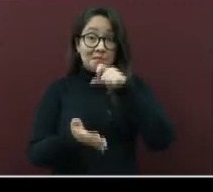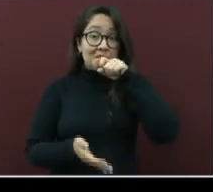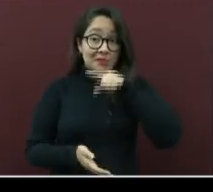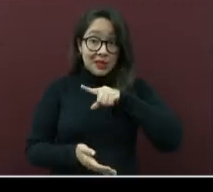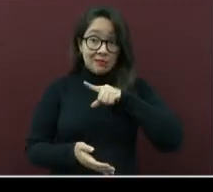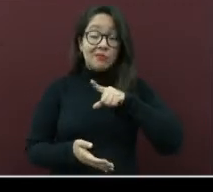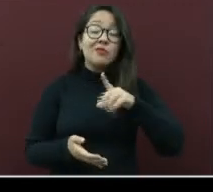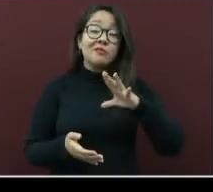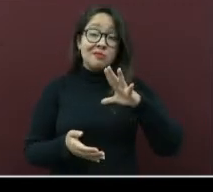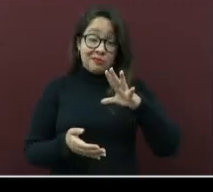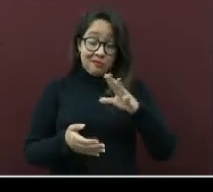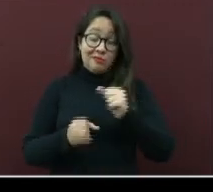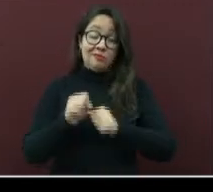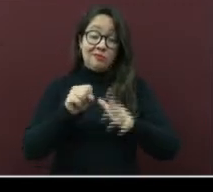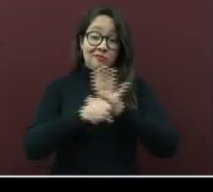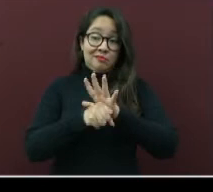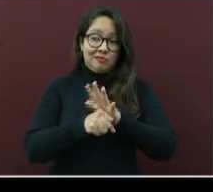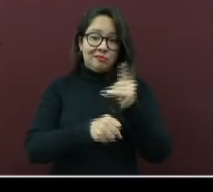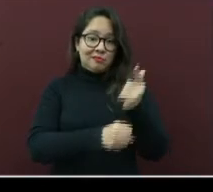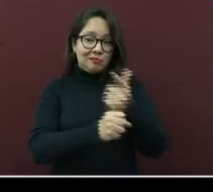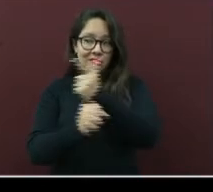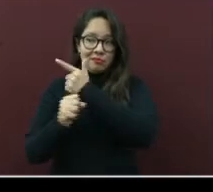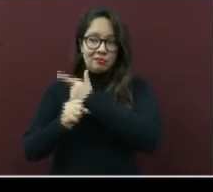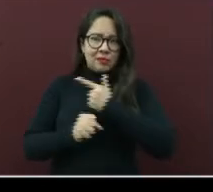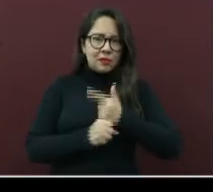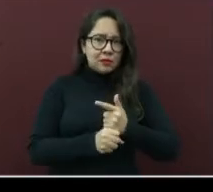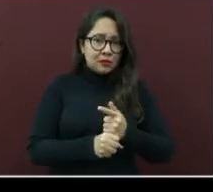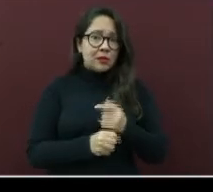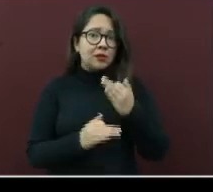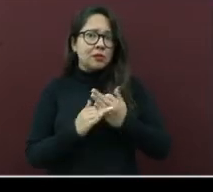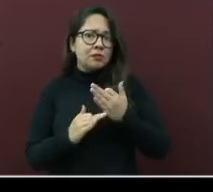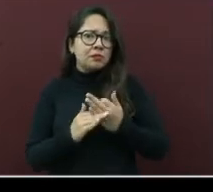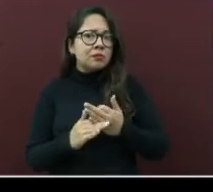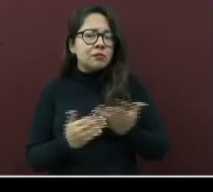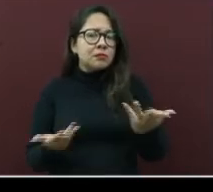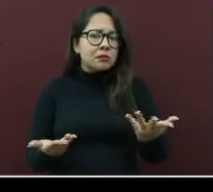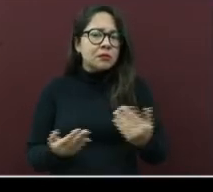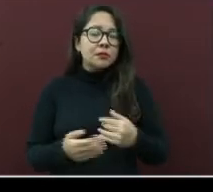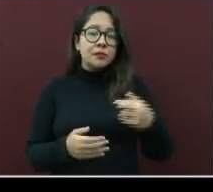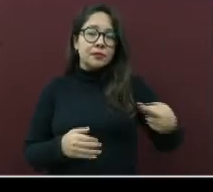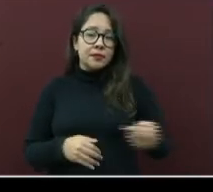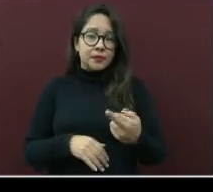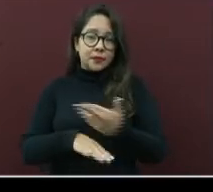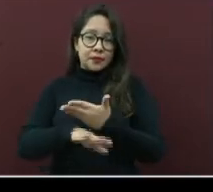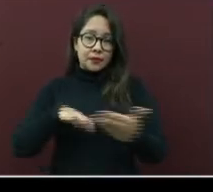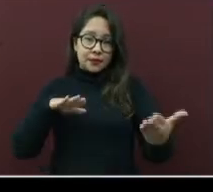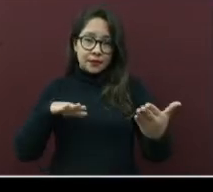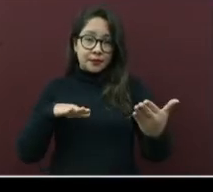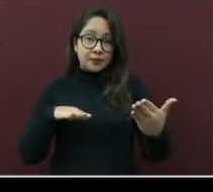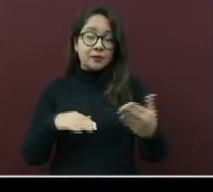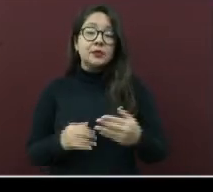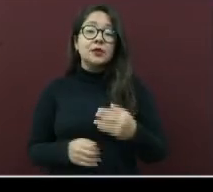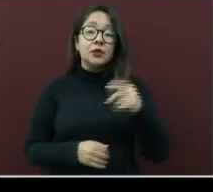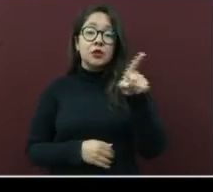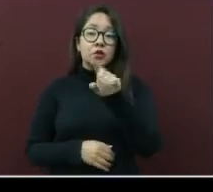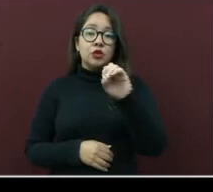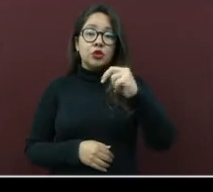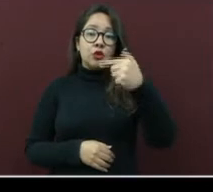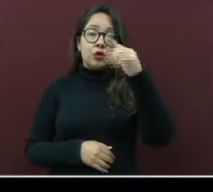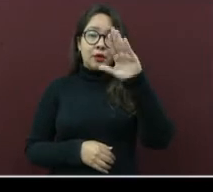presentan casos con kobe 19 activa son ríoblanco zongolica